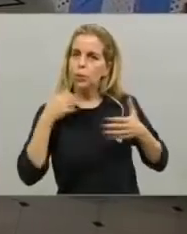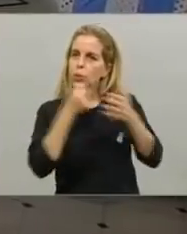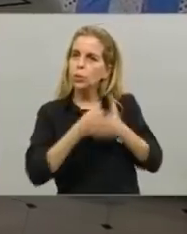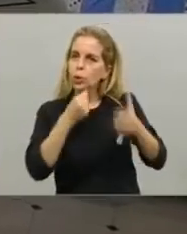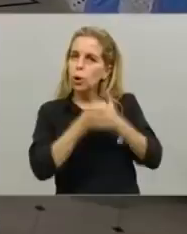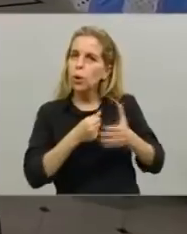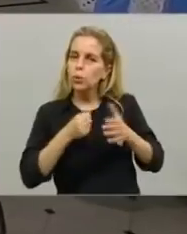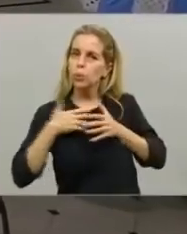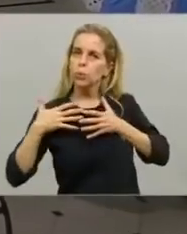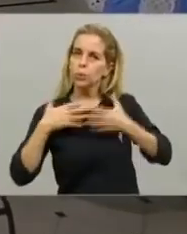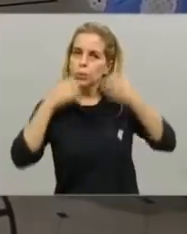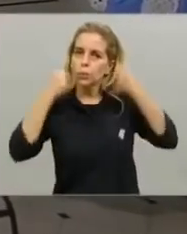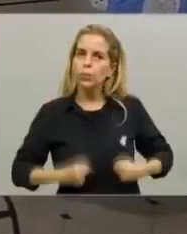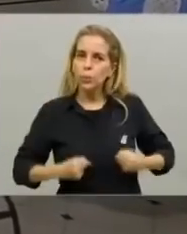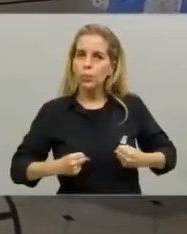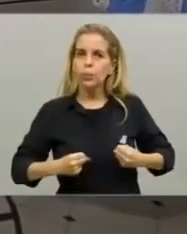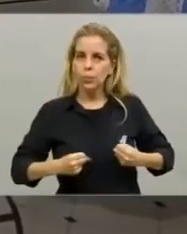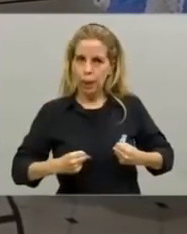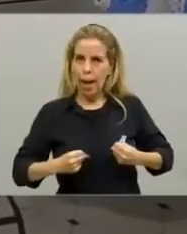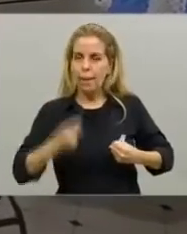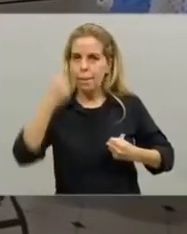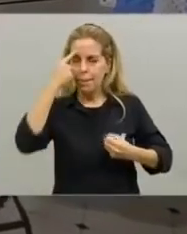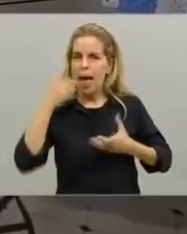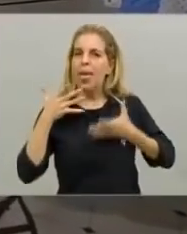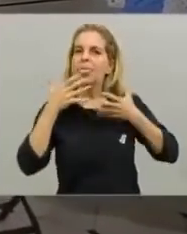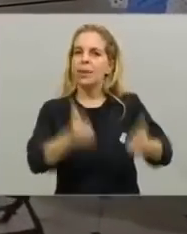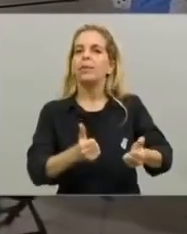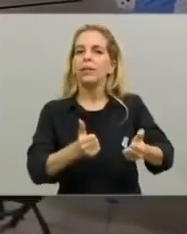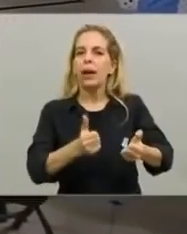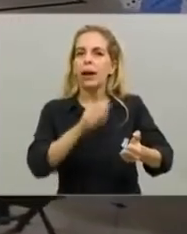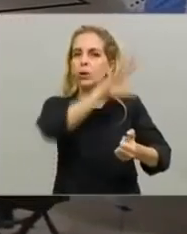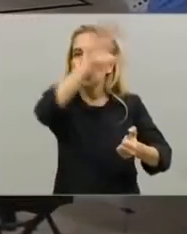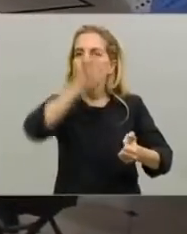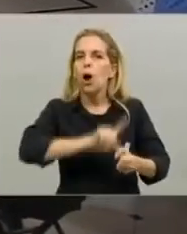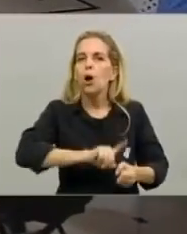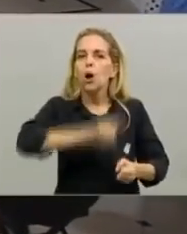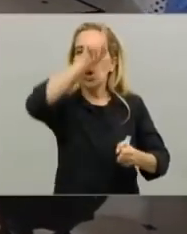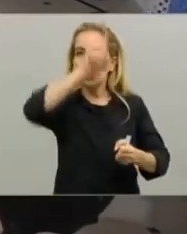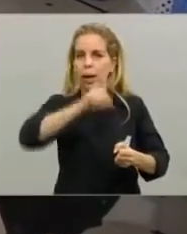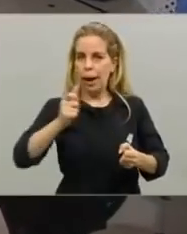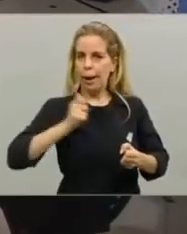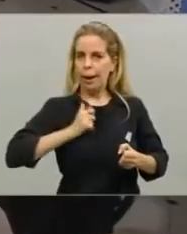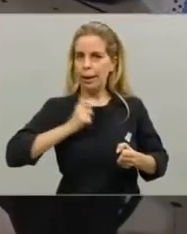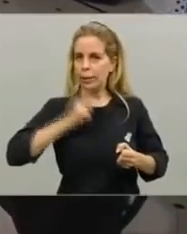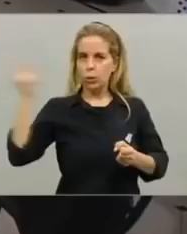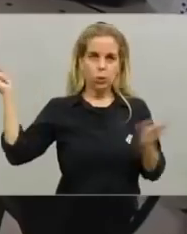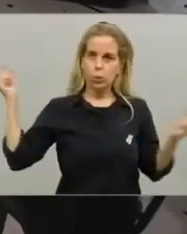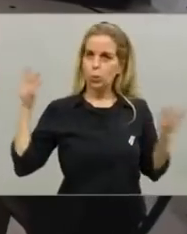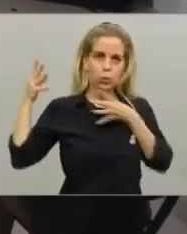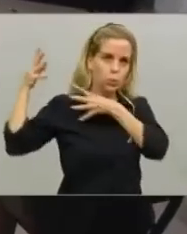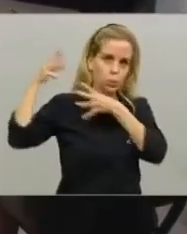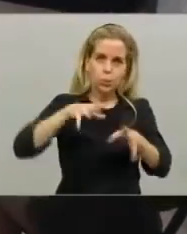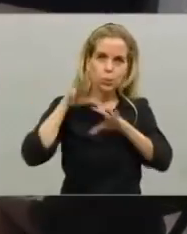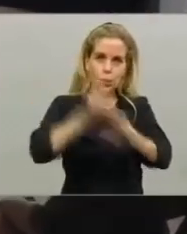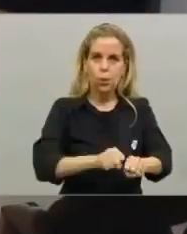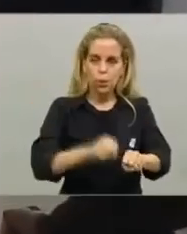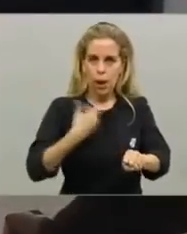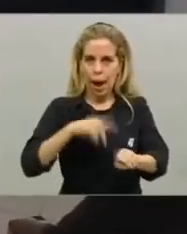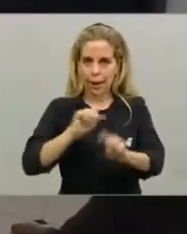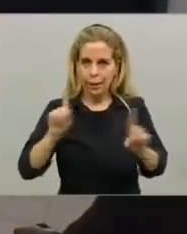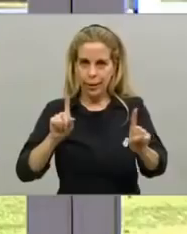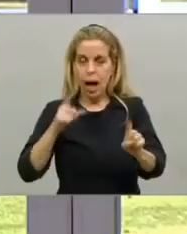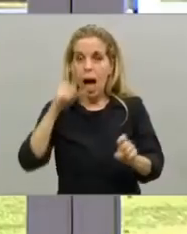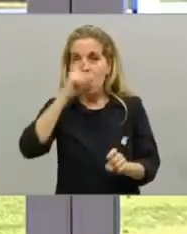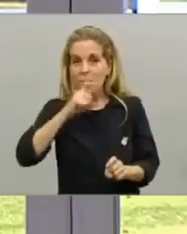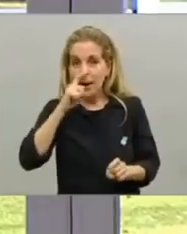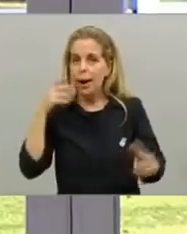para tratar de asegurar que allá por el norte el ejército realista no vuelva a invadirnos. Y luchó